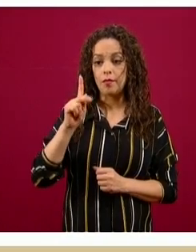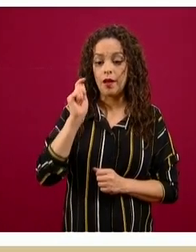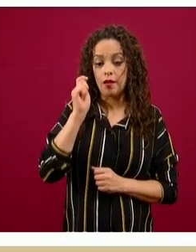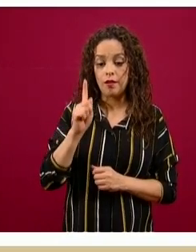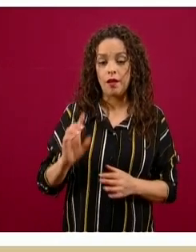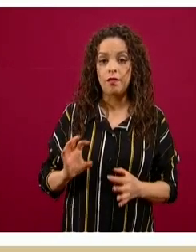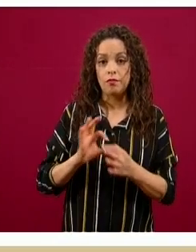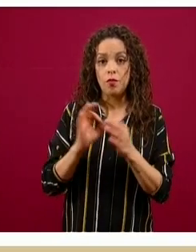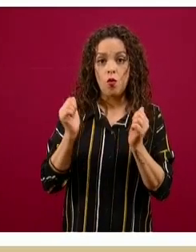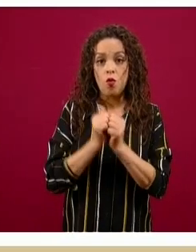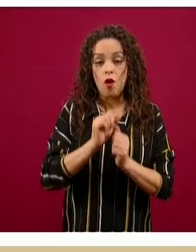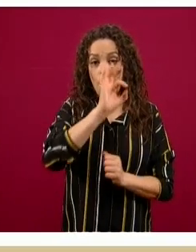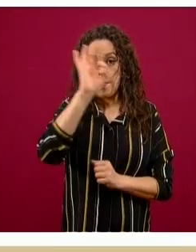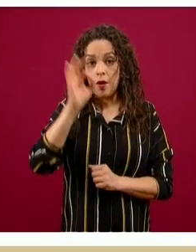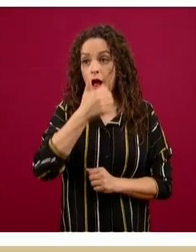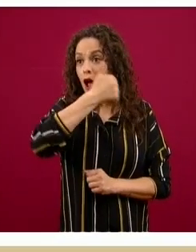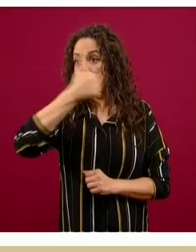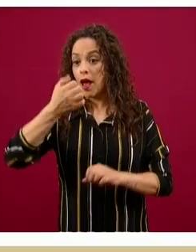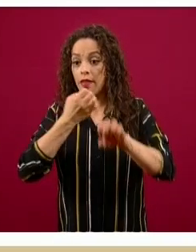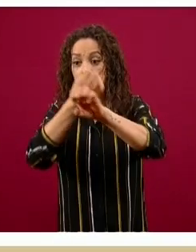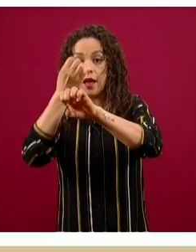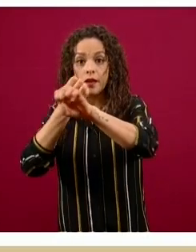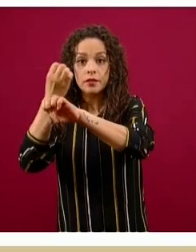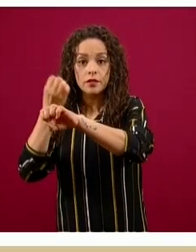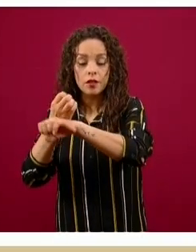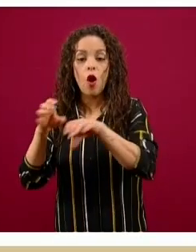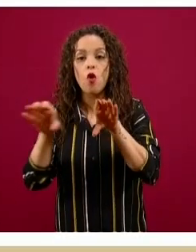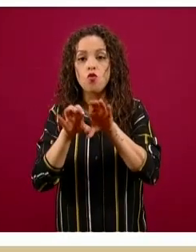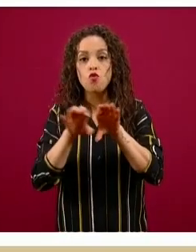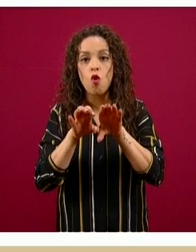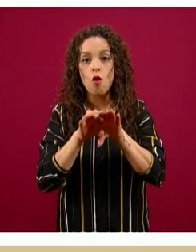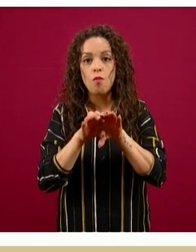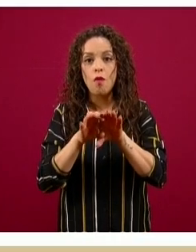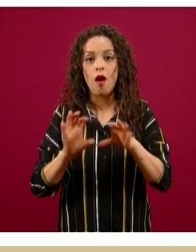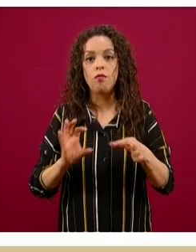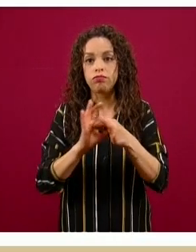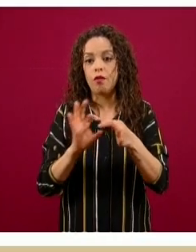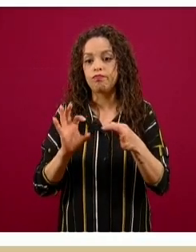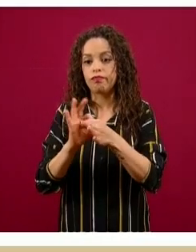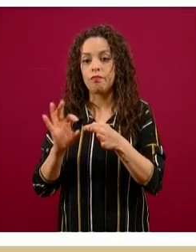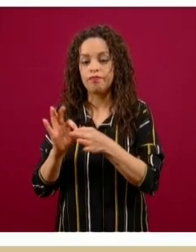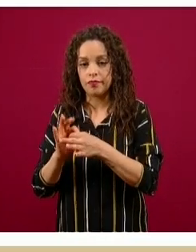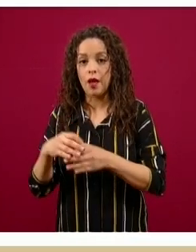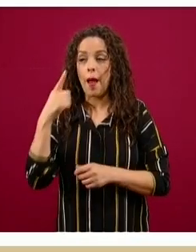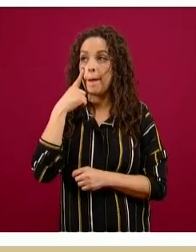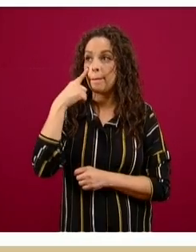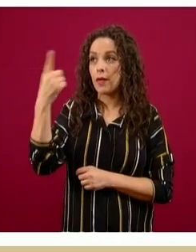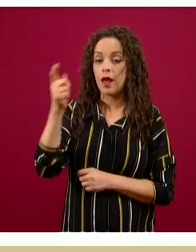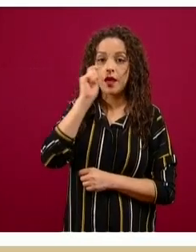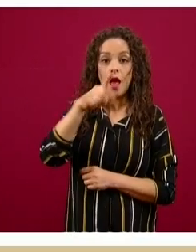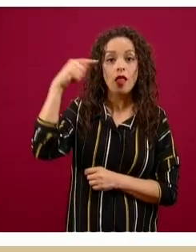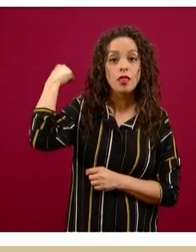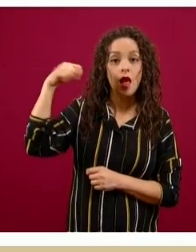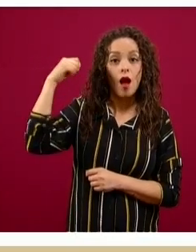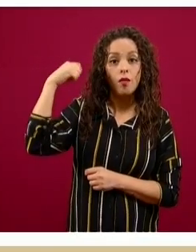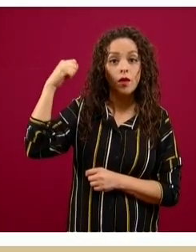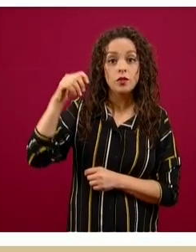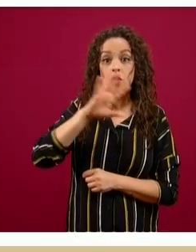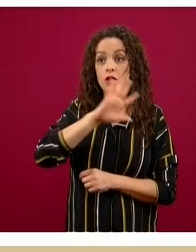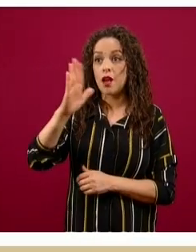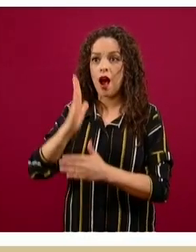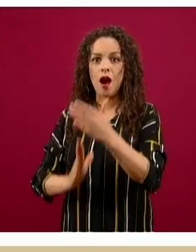entidad federativa cómo está esta distribución. Ya veíamos que Tabasco había rebasado